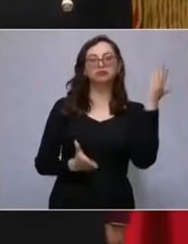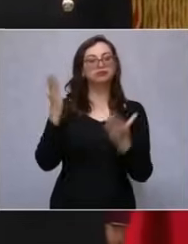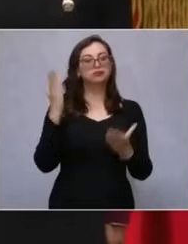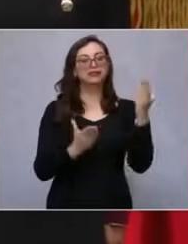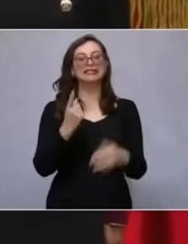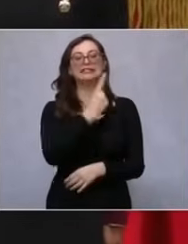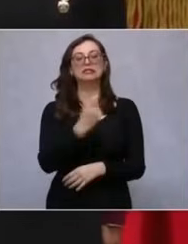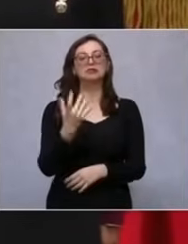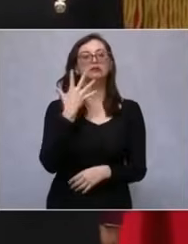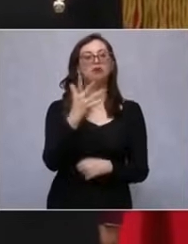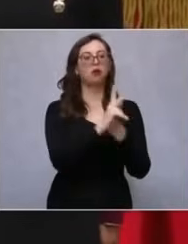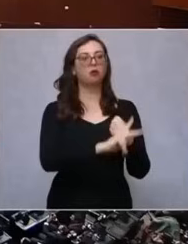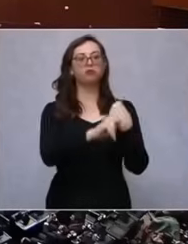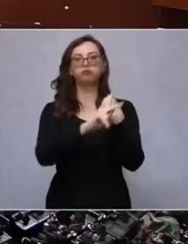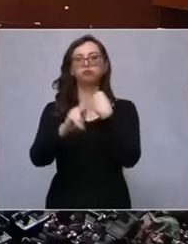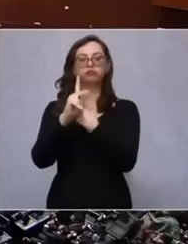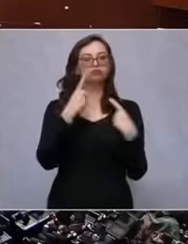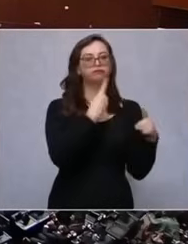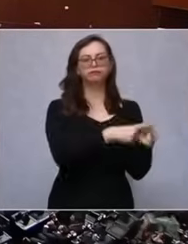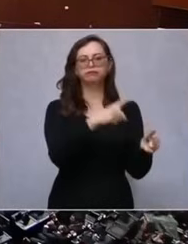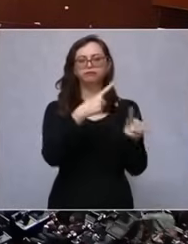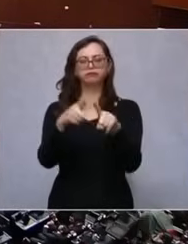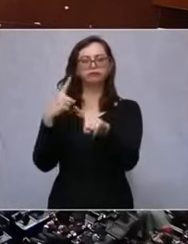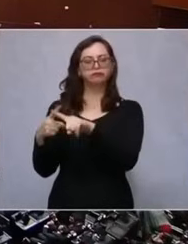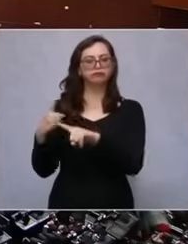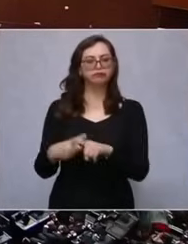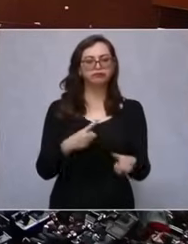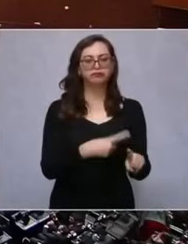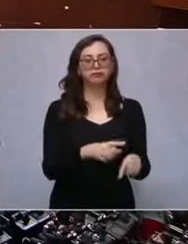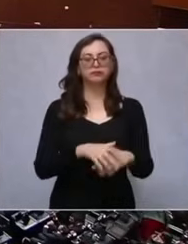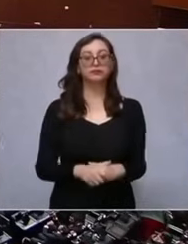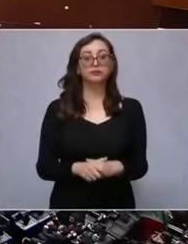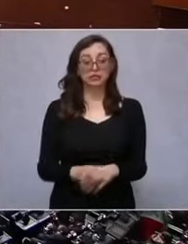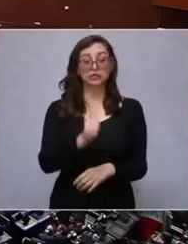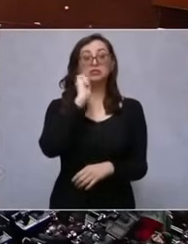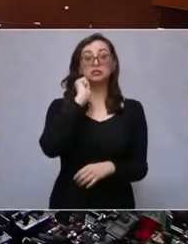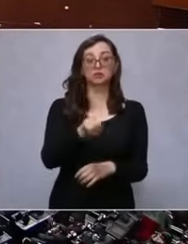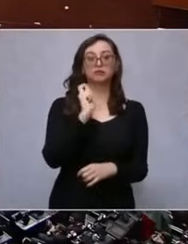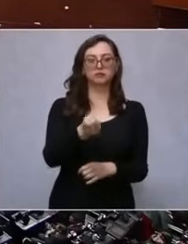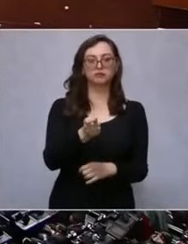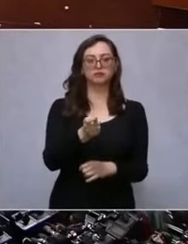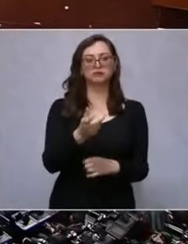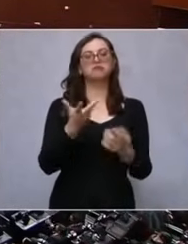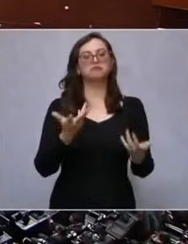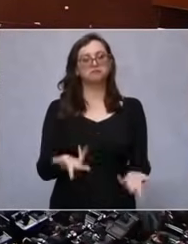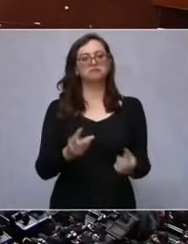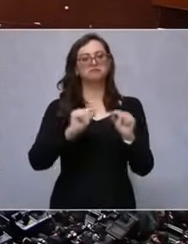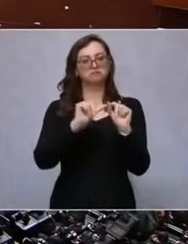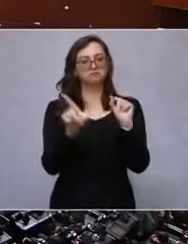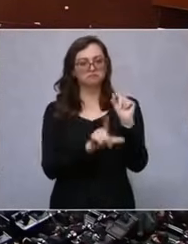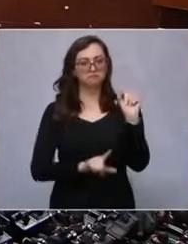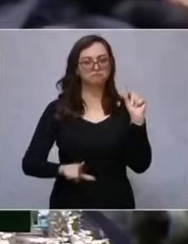hoy nos acompañan. ¡Cuántos! ¡Casi el mundo entero! ¡Casi el mundo entero! Del compromiso de